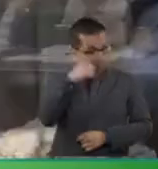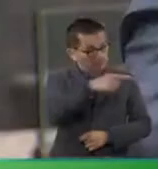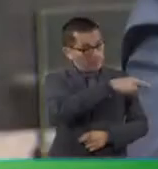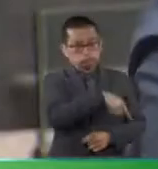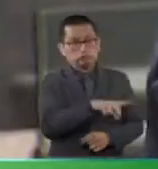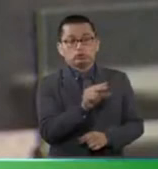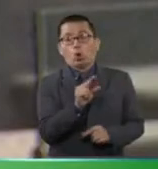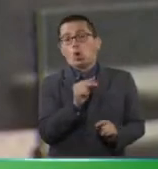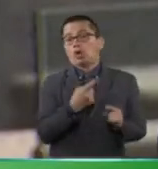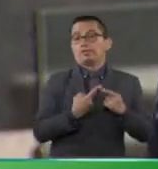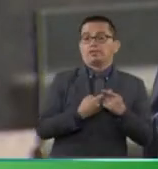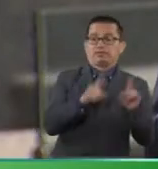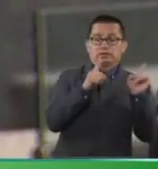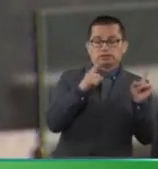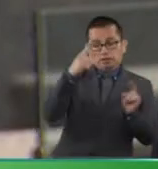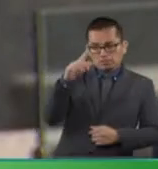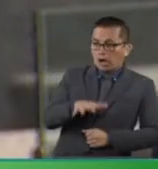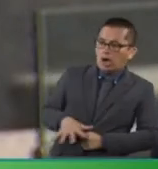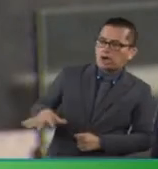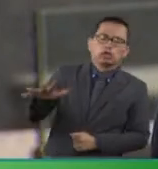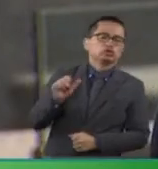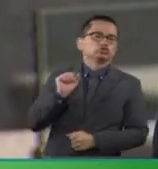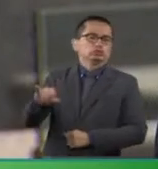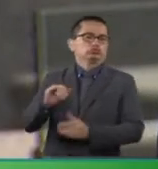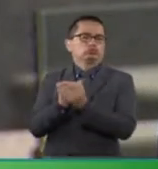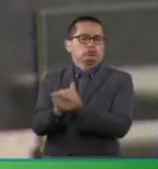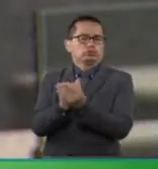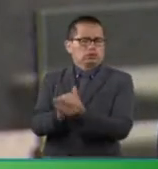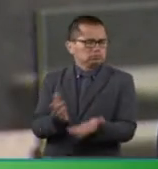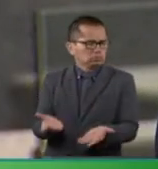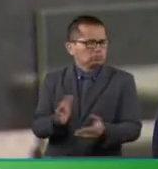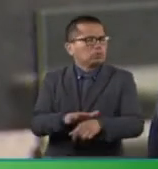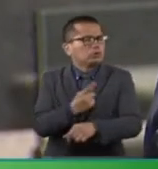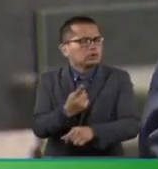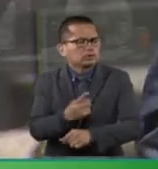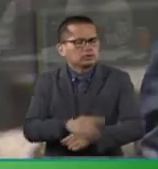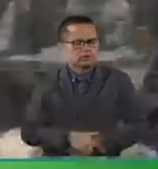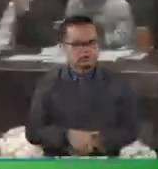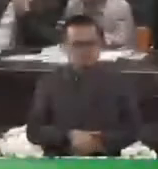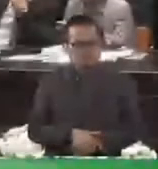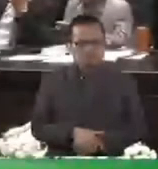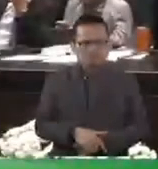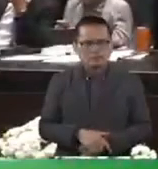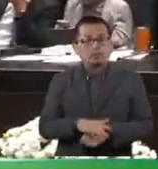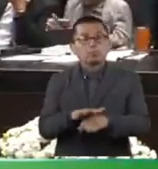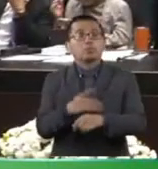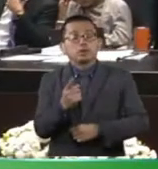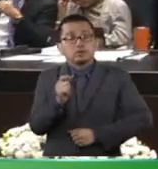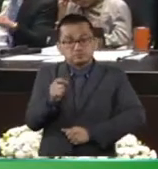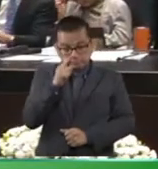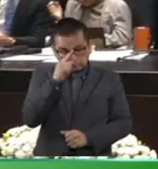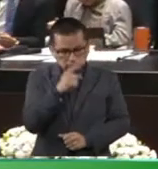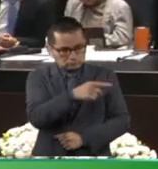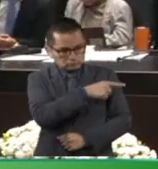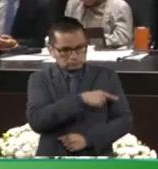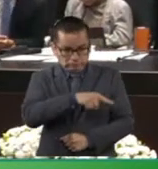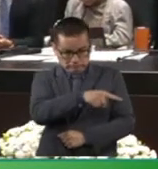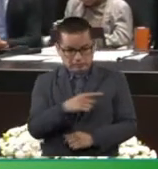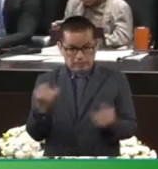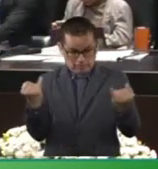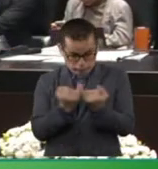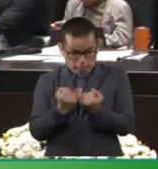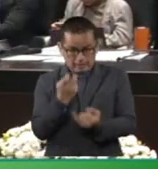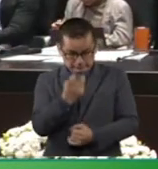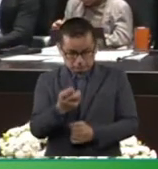y uno para todos los demás porque ustedes nunca se harían lo que le